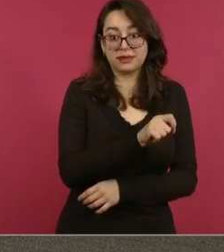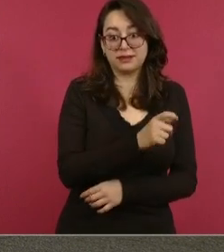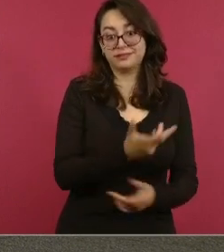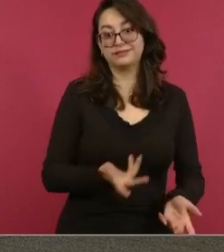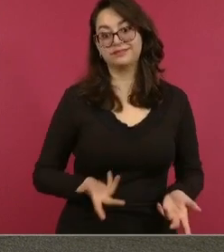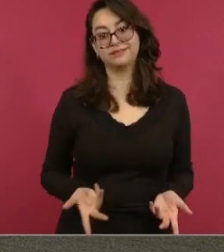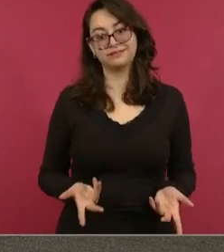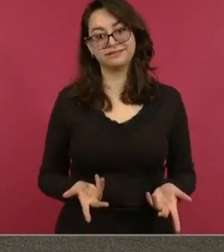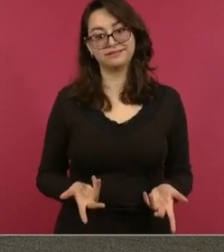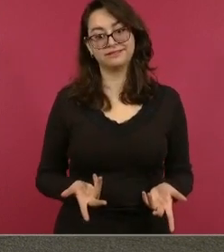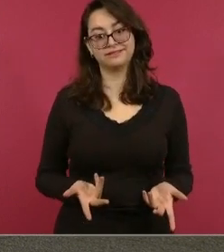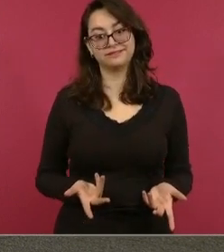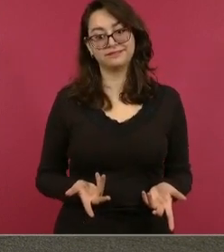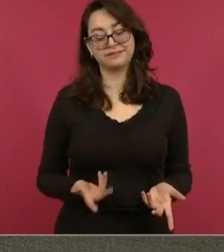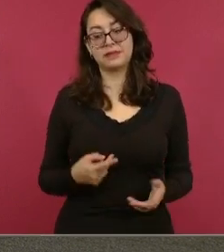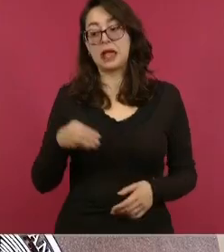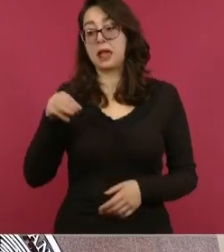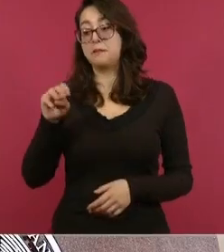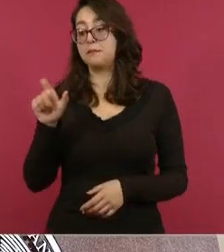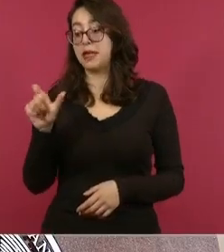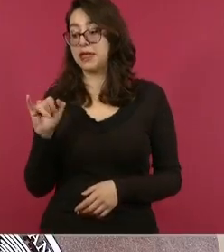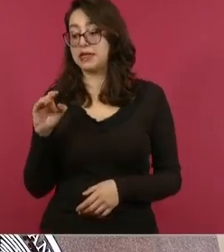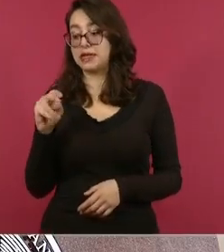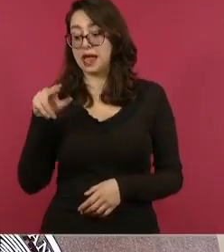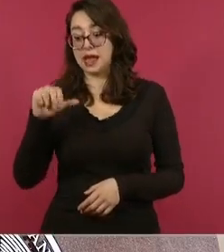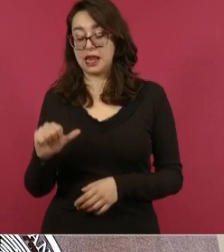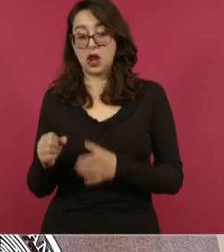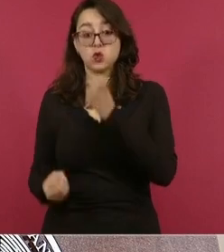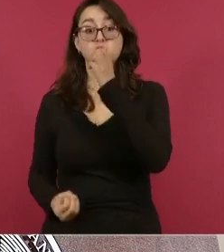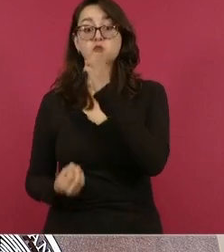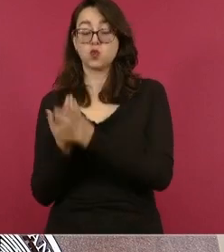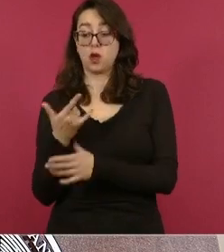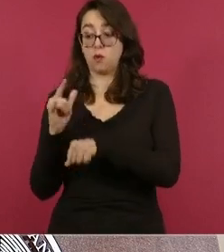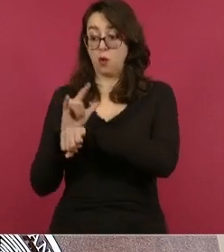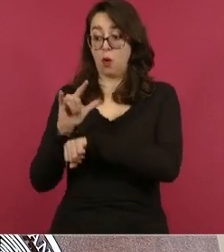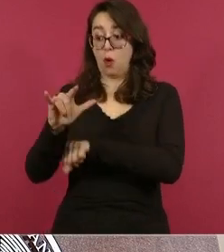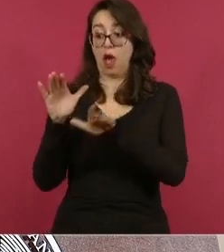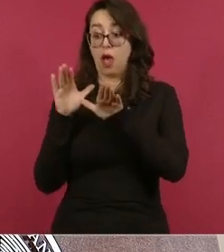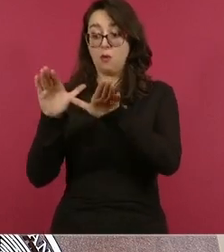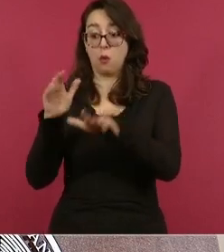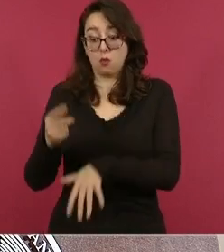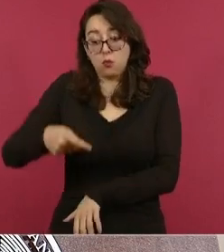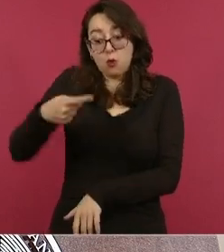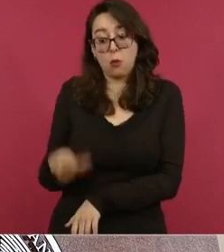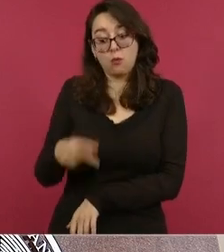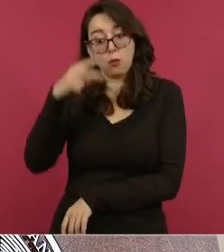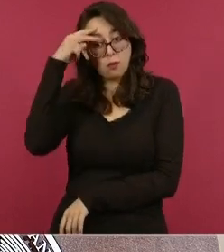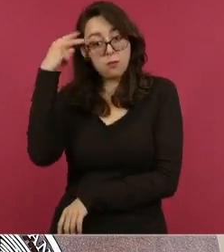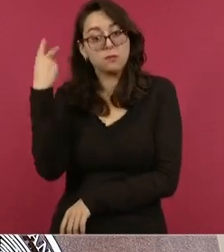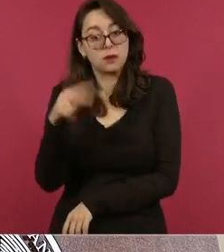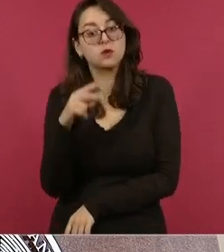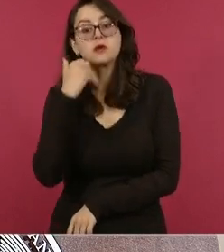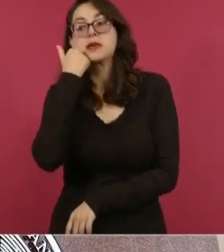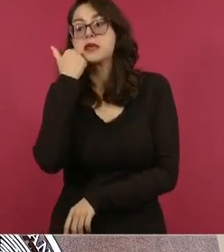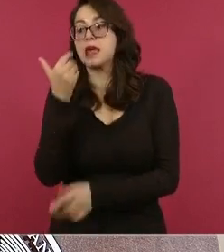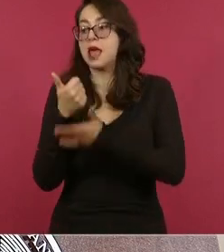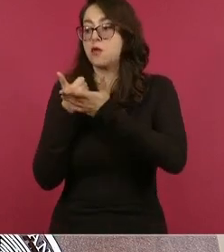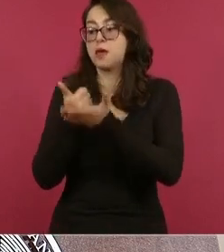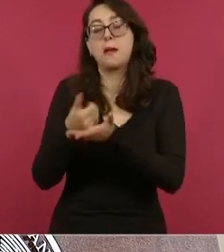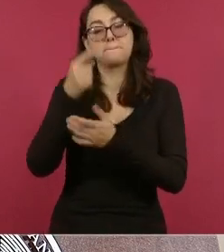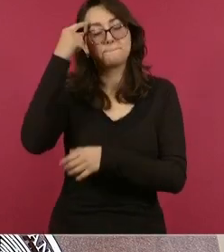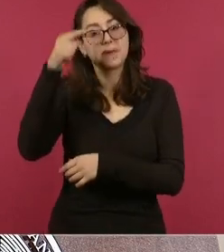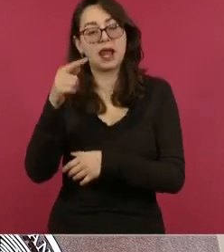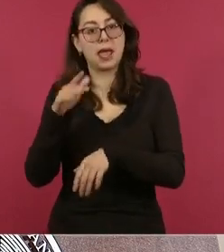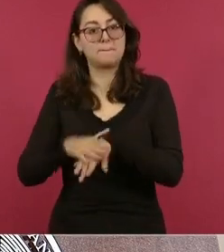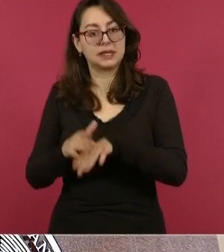de participación estatal mayoritaria, cuyo propósito es mejorar la calidad y cobertura de los servicios aéreos, así como